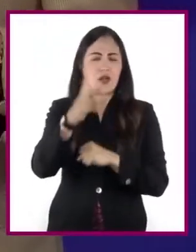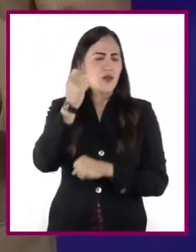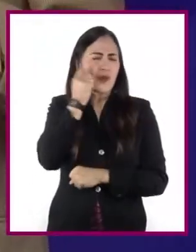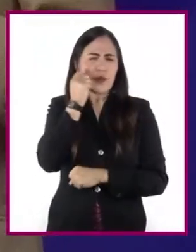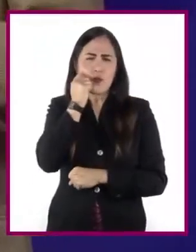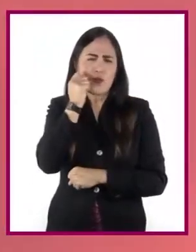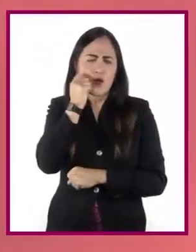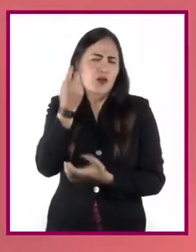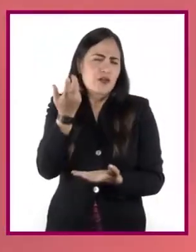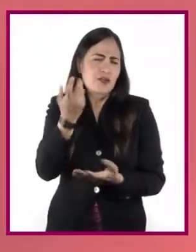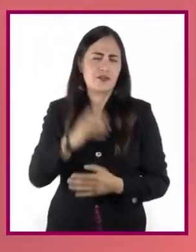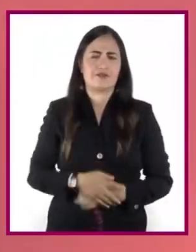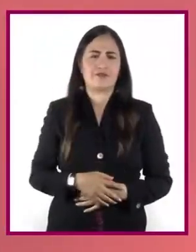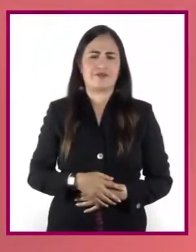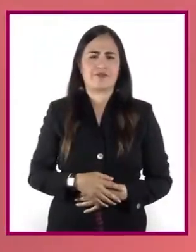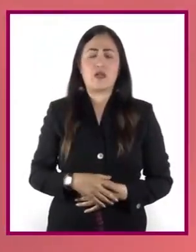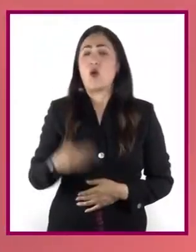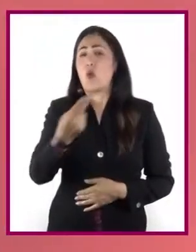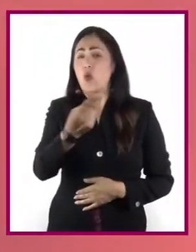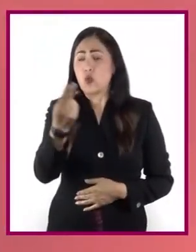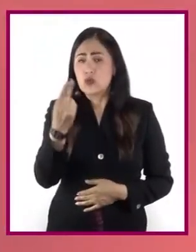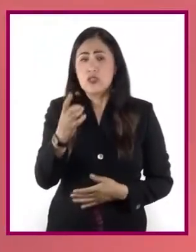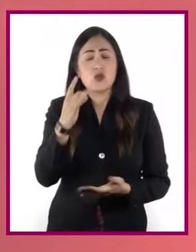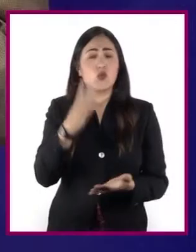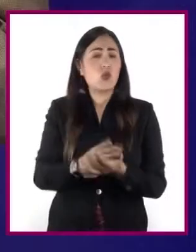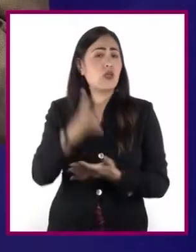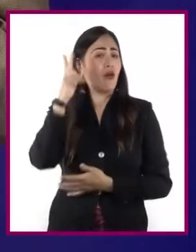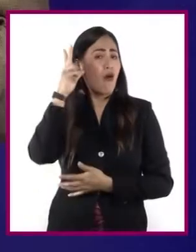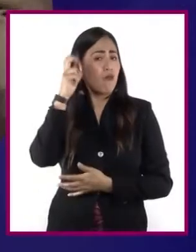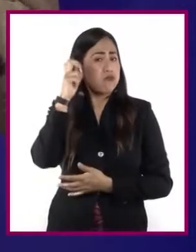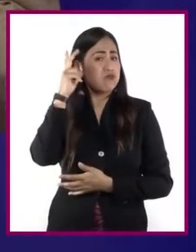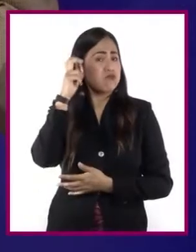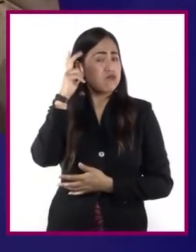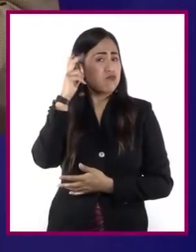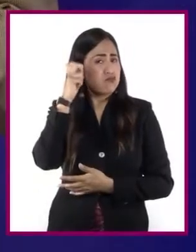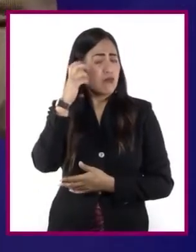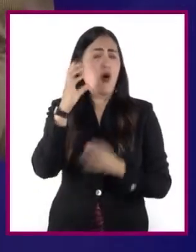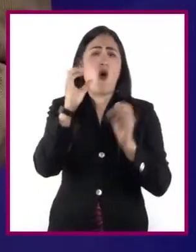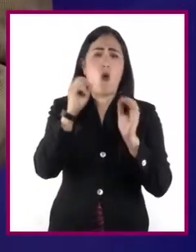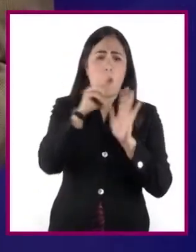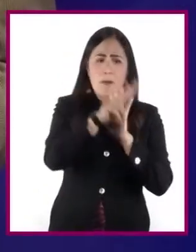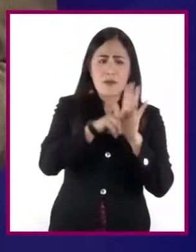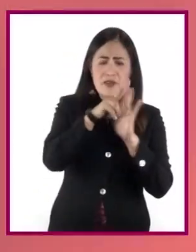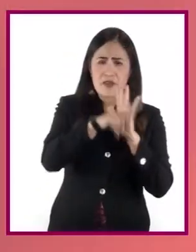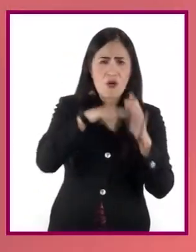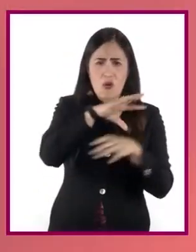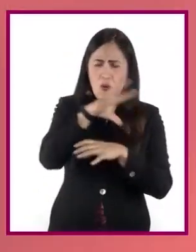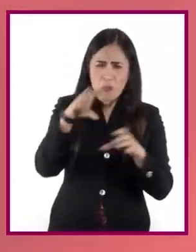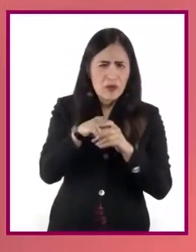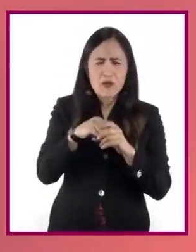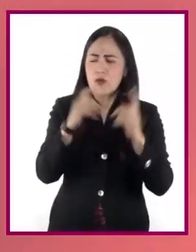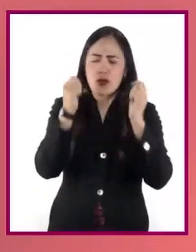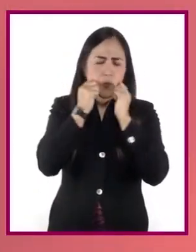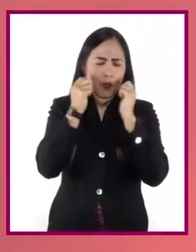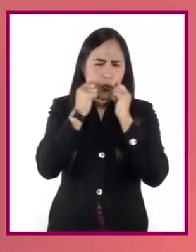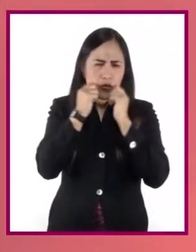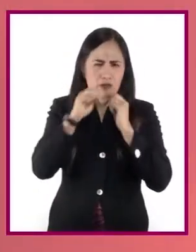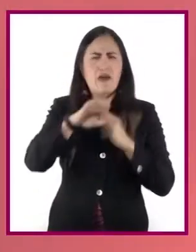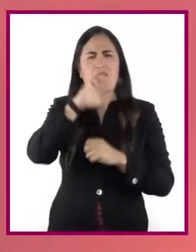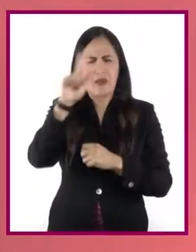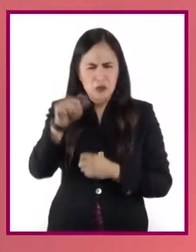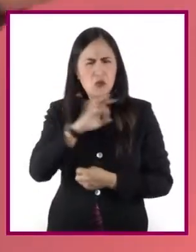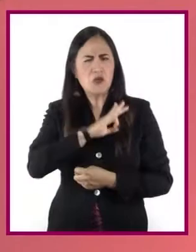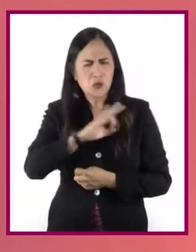hecho. Es decir, si la tienen solo en audio o en un video completo. Uy, muy bien, profesor.